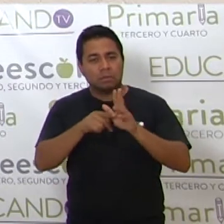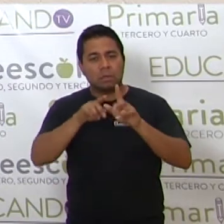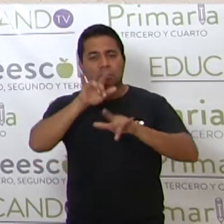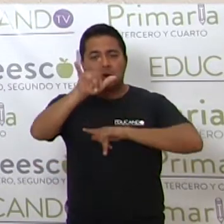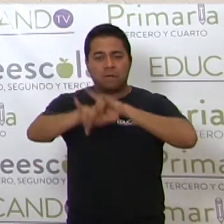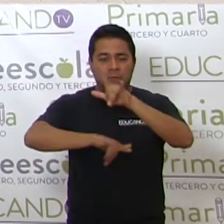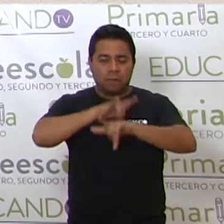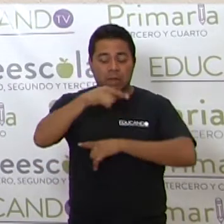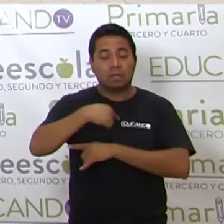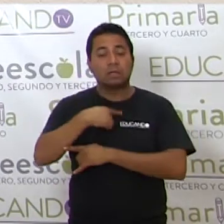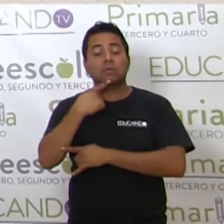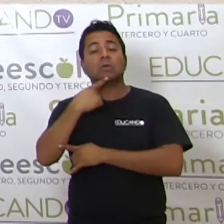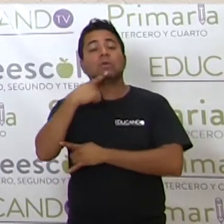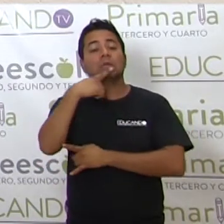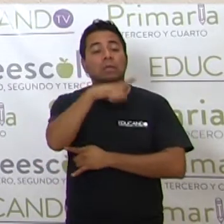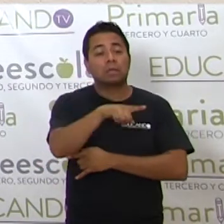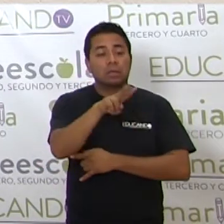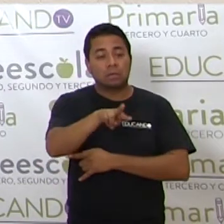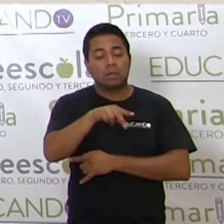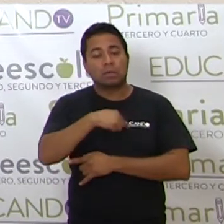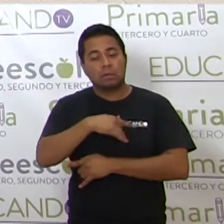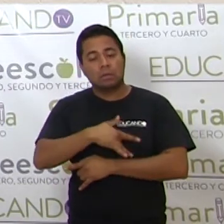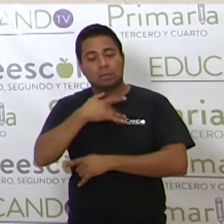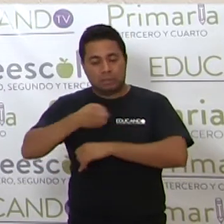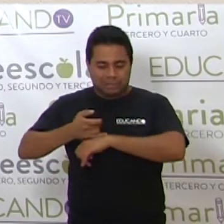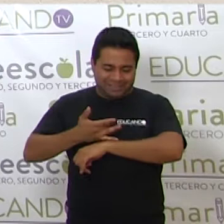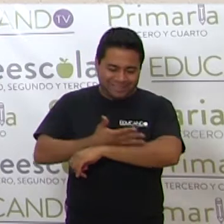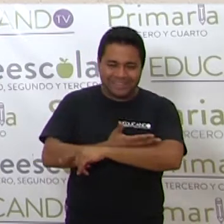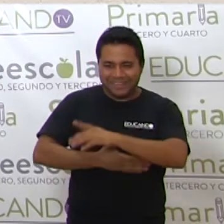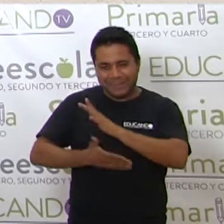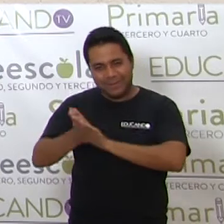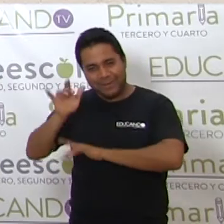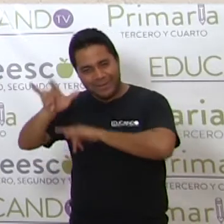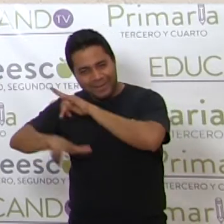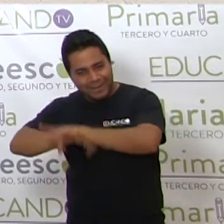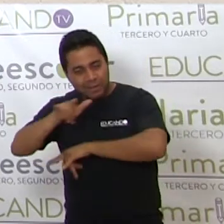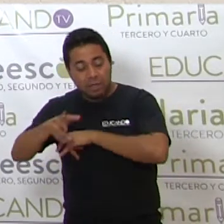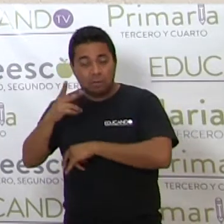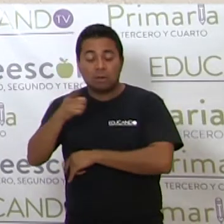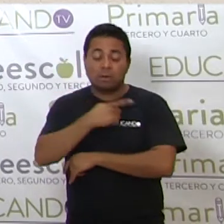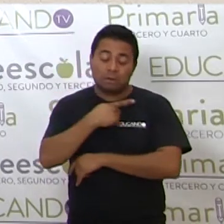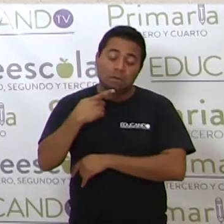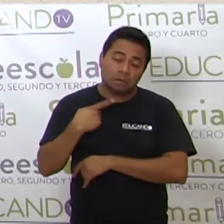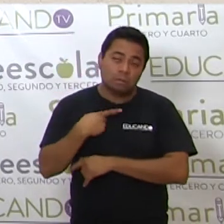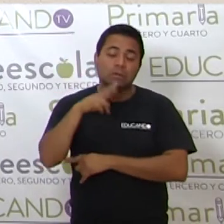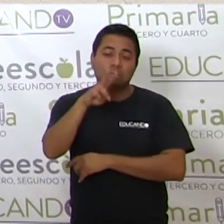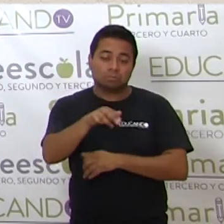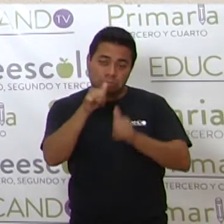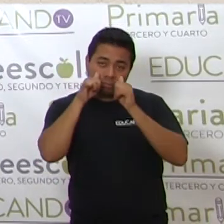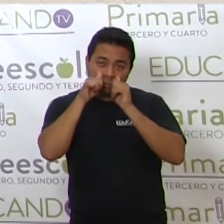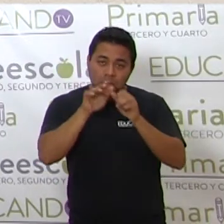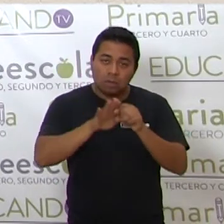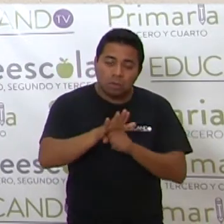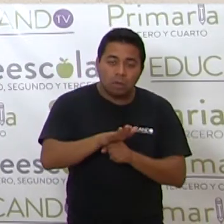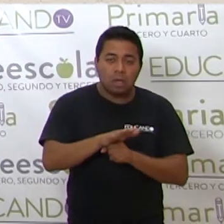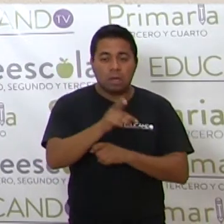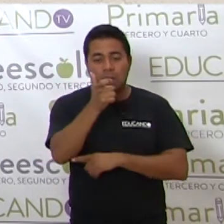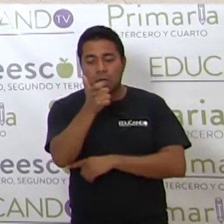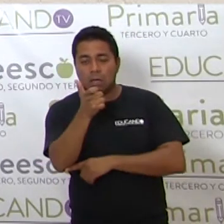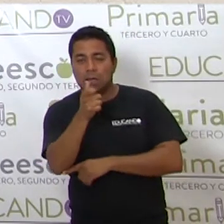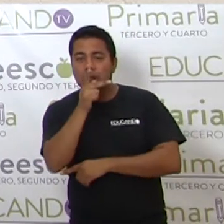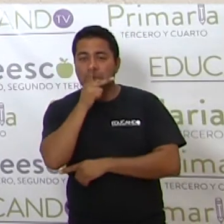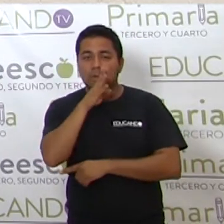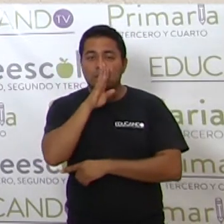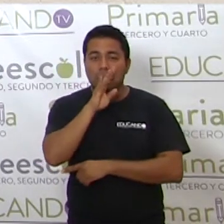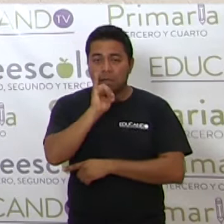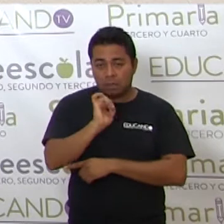te había dicho que si nos emocionamos cuando salimos a la feria pero que también tenemos que tomar muy en cuenta la economía de nuestros papás